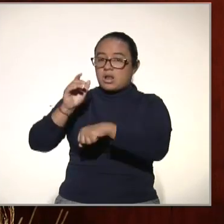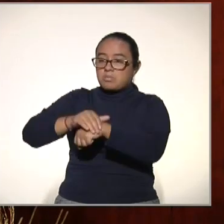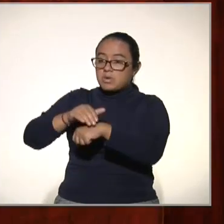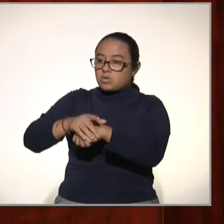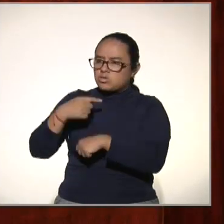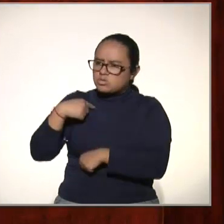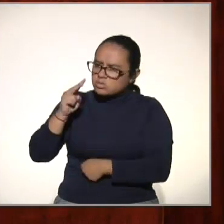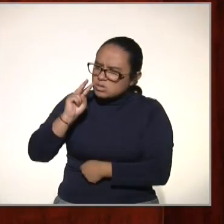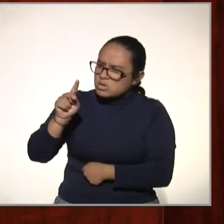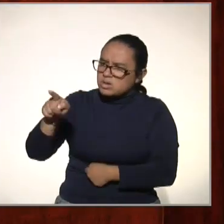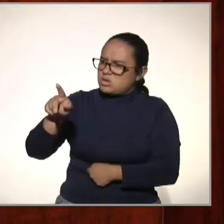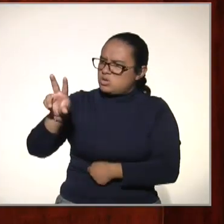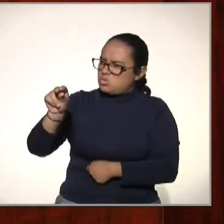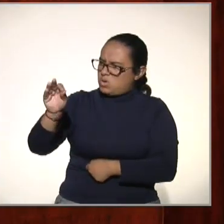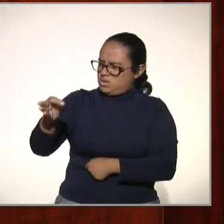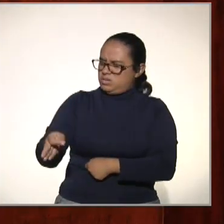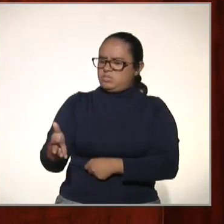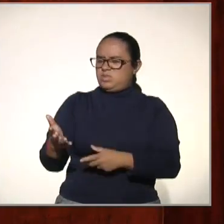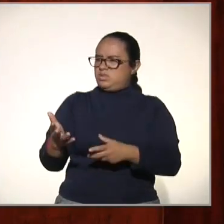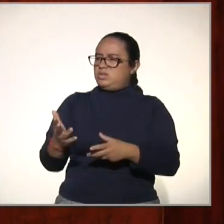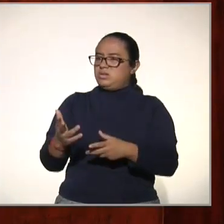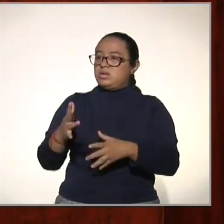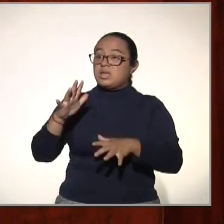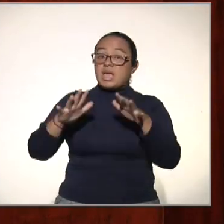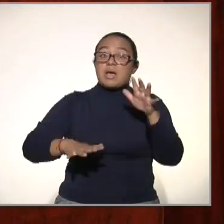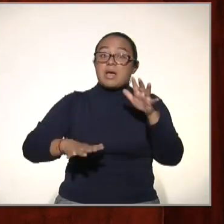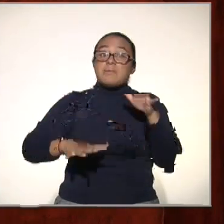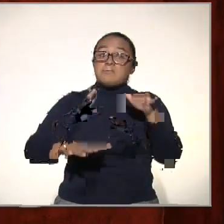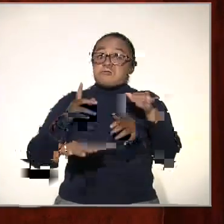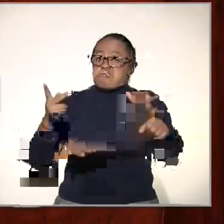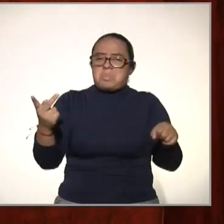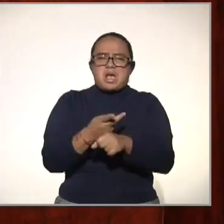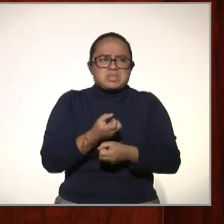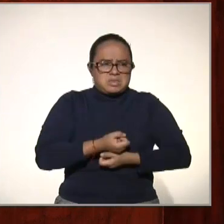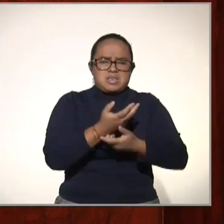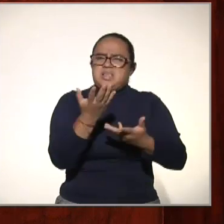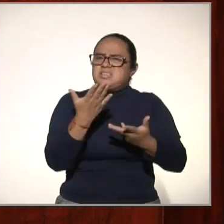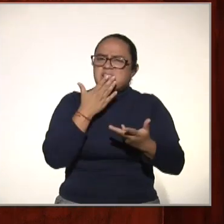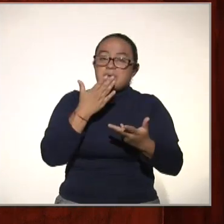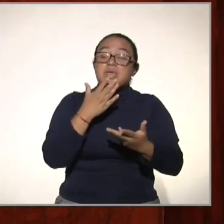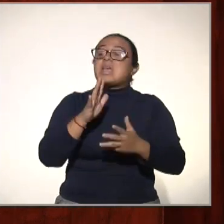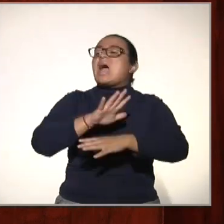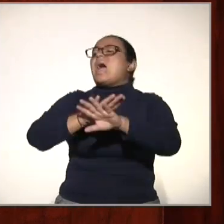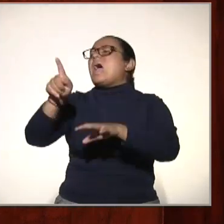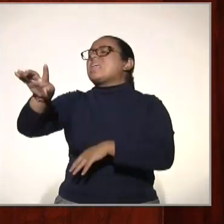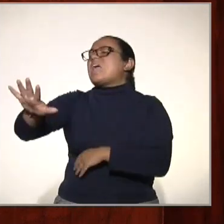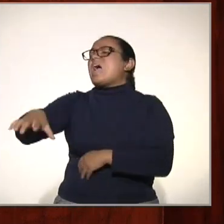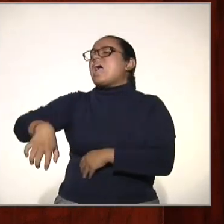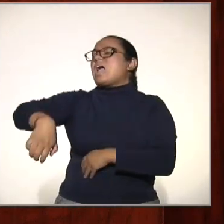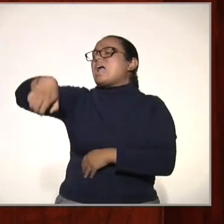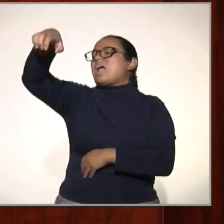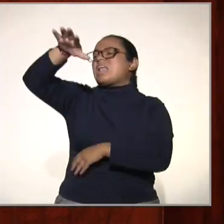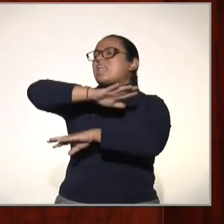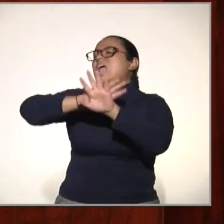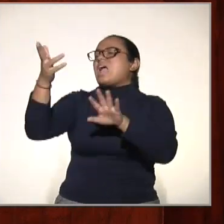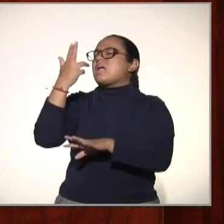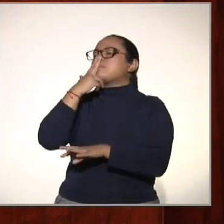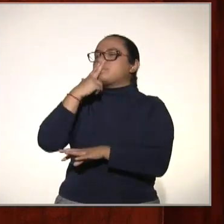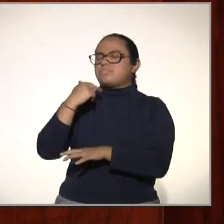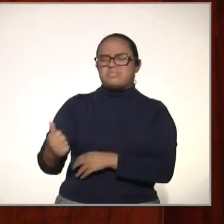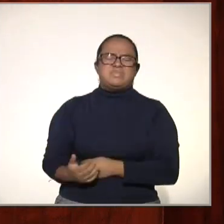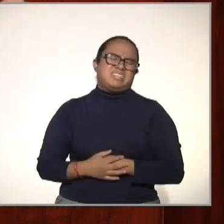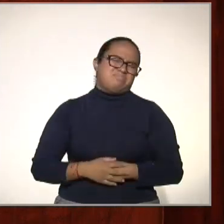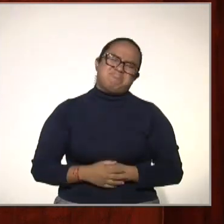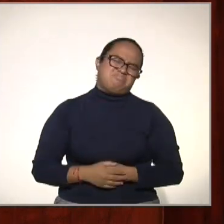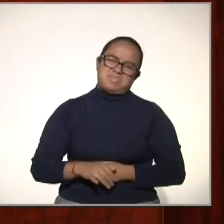han permitido. Y en el momento que llega, nunca es tarde. También hay otro mito, ¿no? Como no, porque ya está y pasó. No,